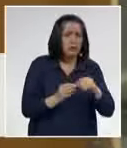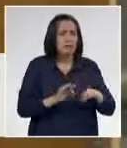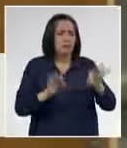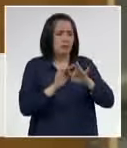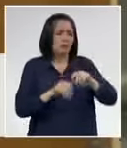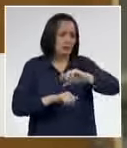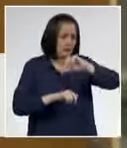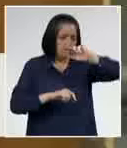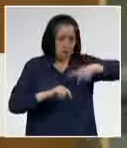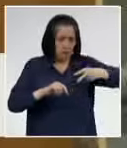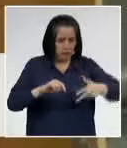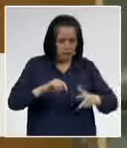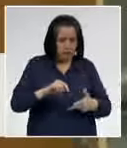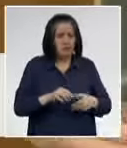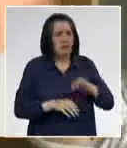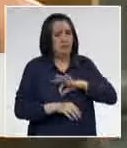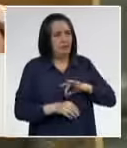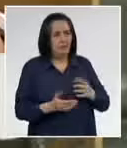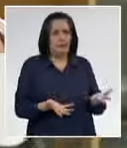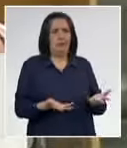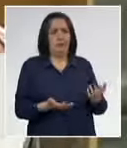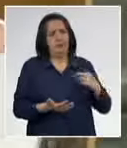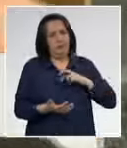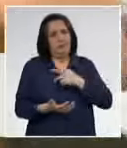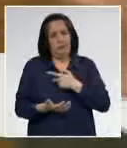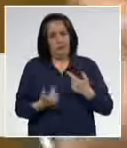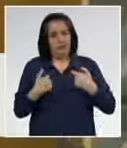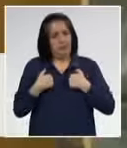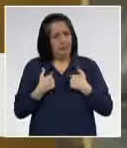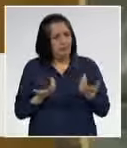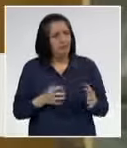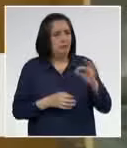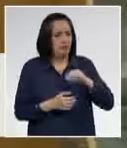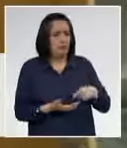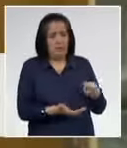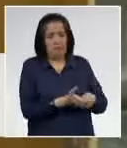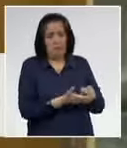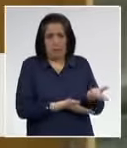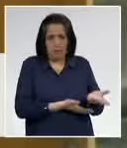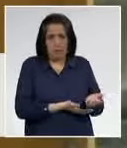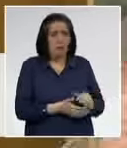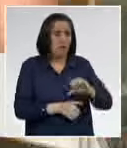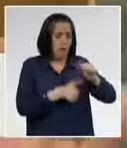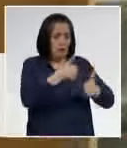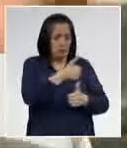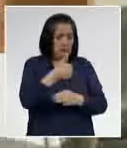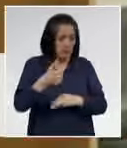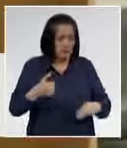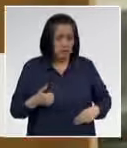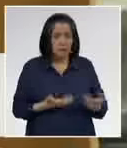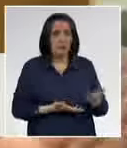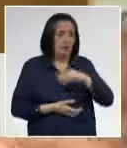abajo se aproveche, eso no significa que uno tenga que aprovecharse. Si le han pagado a un viceministro, jamás